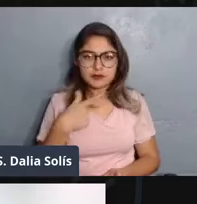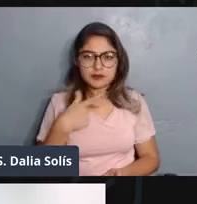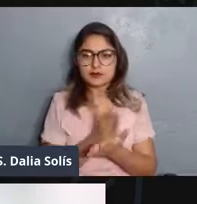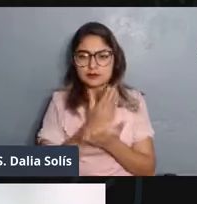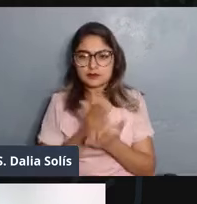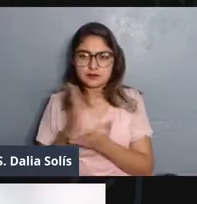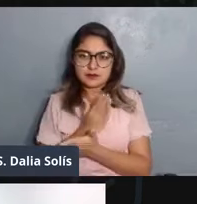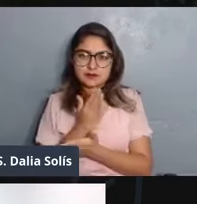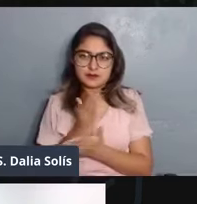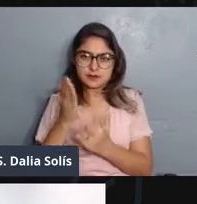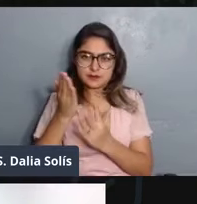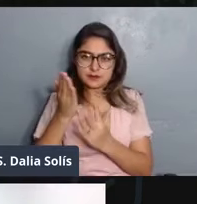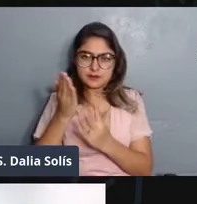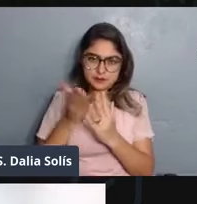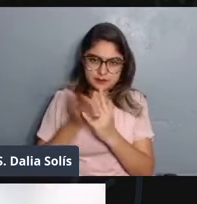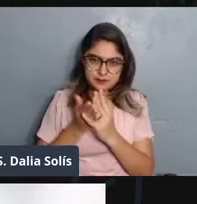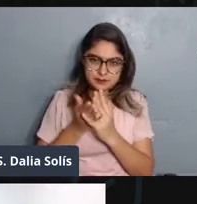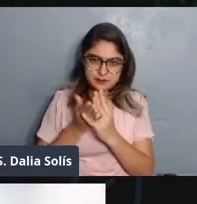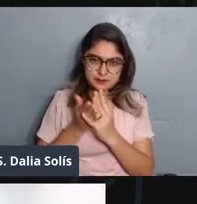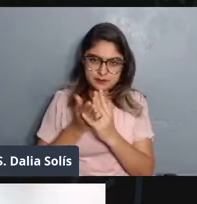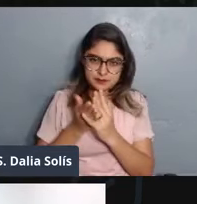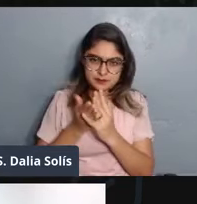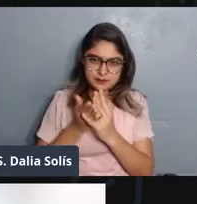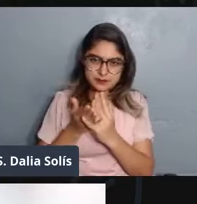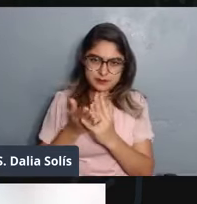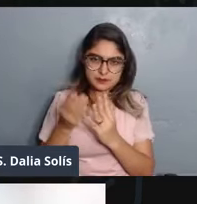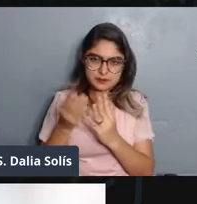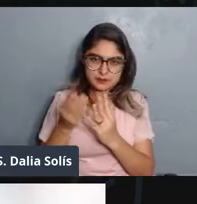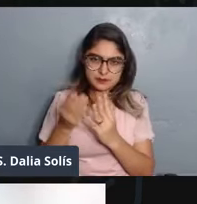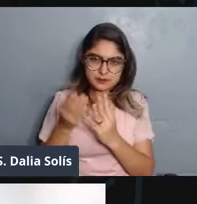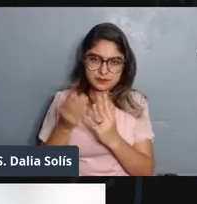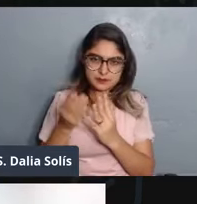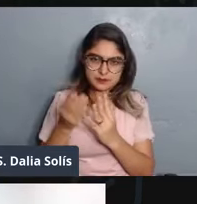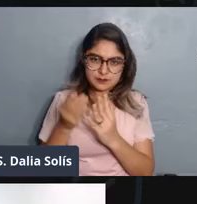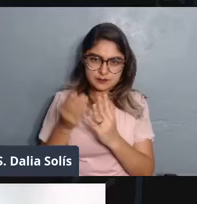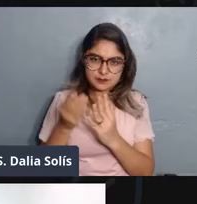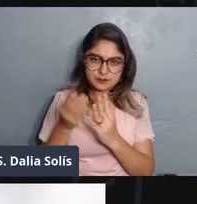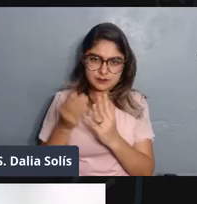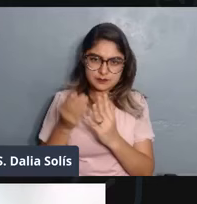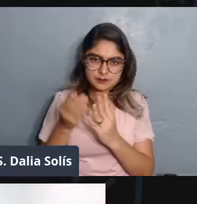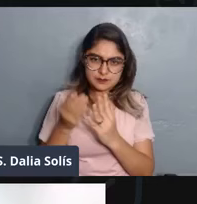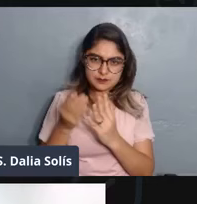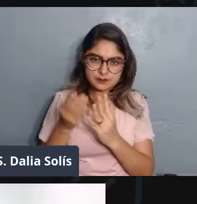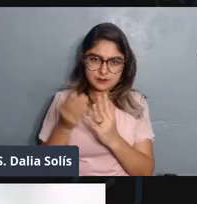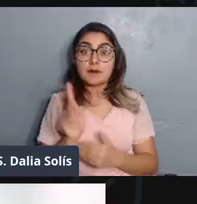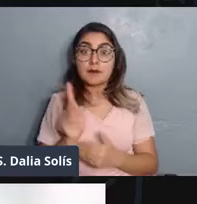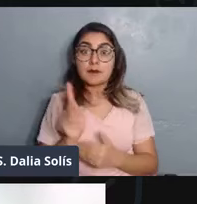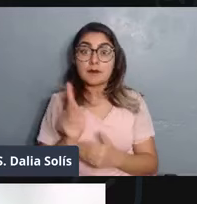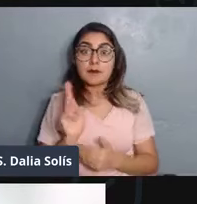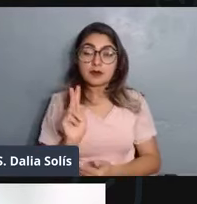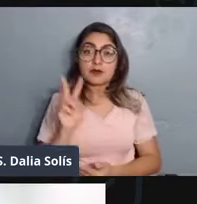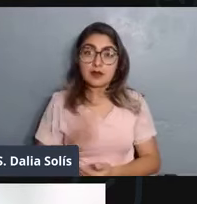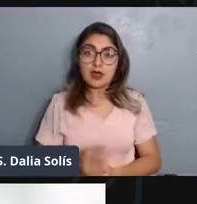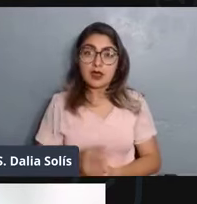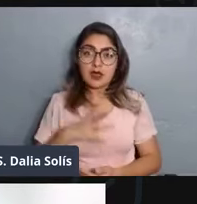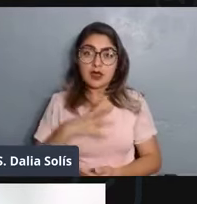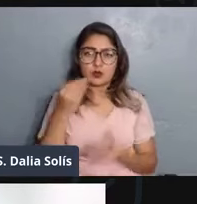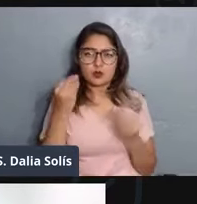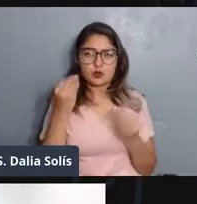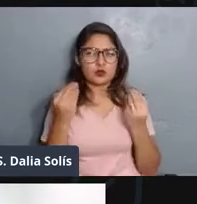está tapizado de tanto y tanto mito, de tanto prejuicio, de tanto